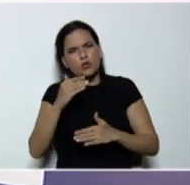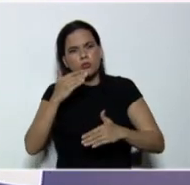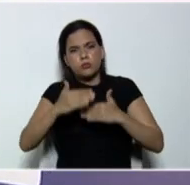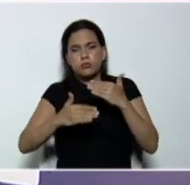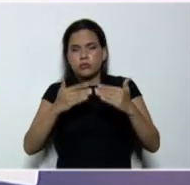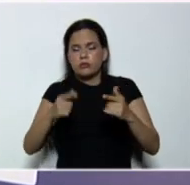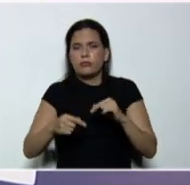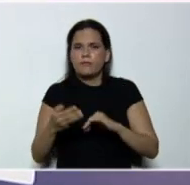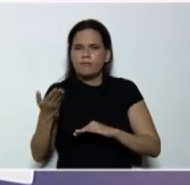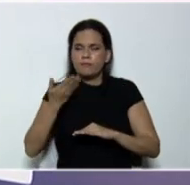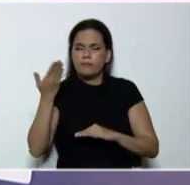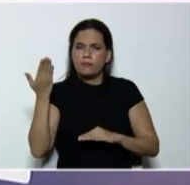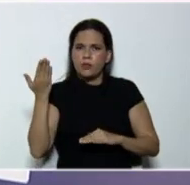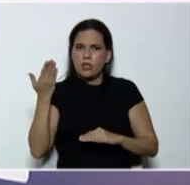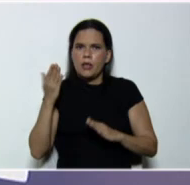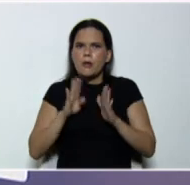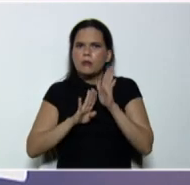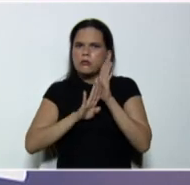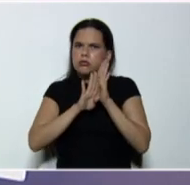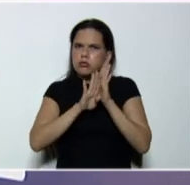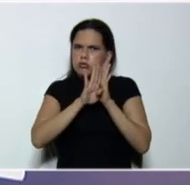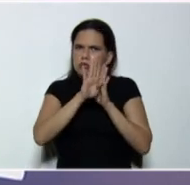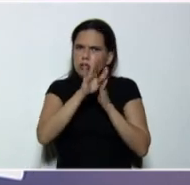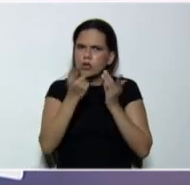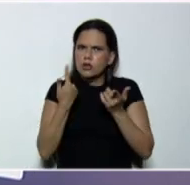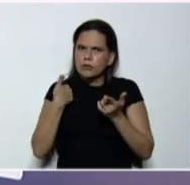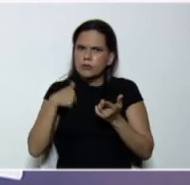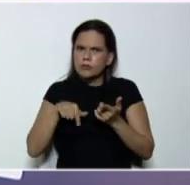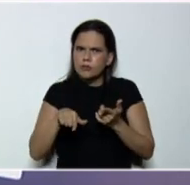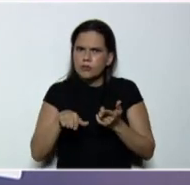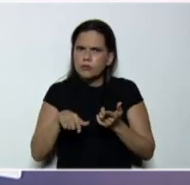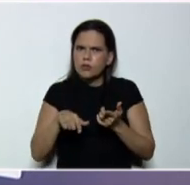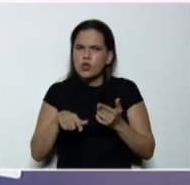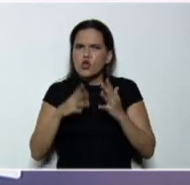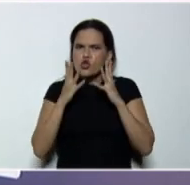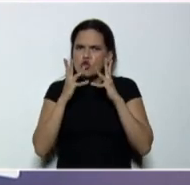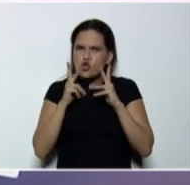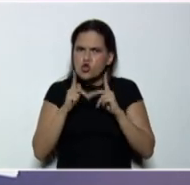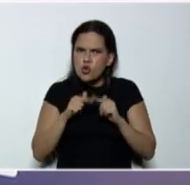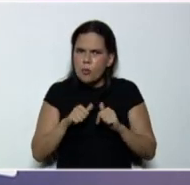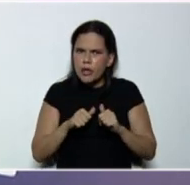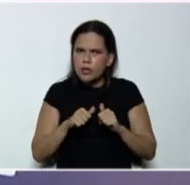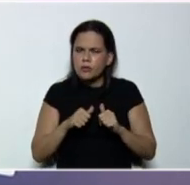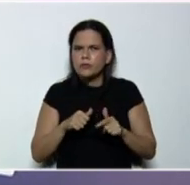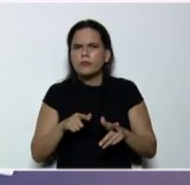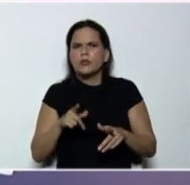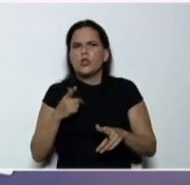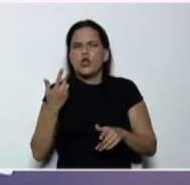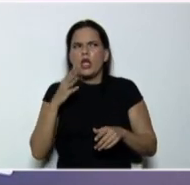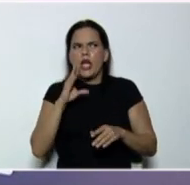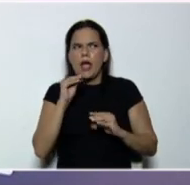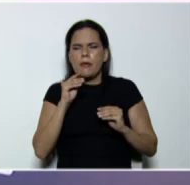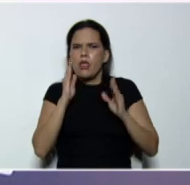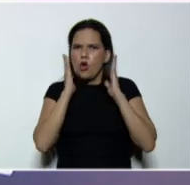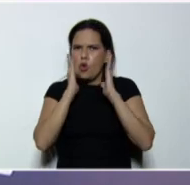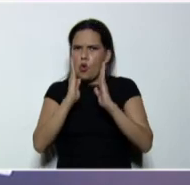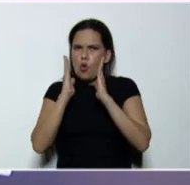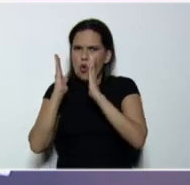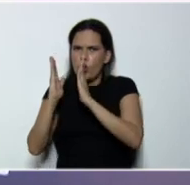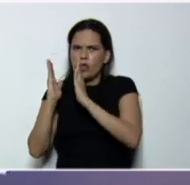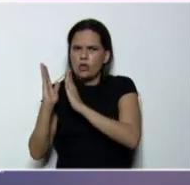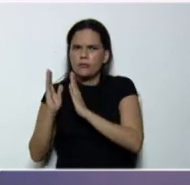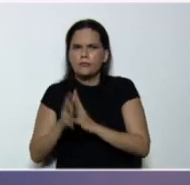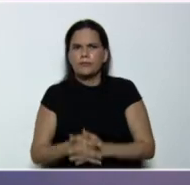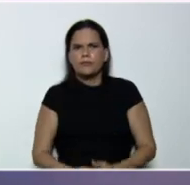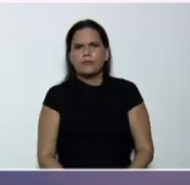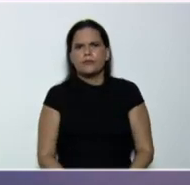imprescindibles para avanzar en lo que se refiere al concepto de número y al concepto de orden. Vamos entonces